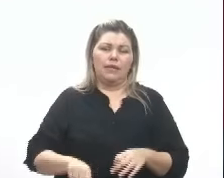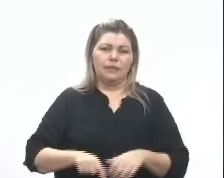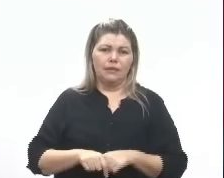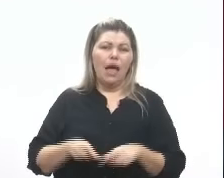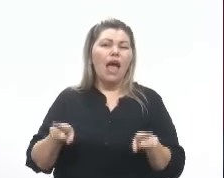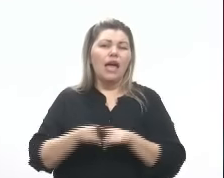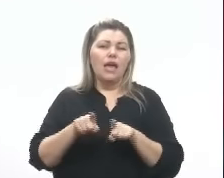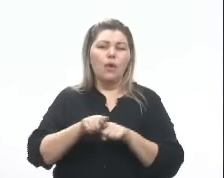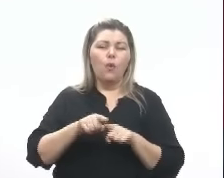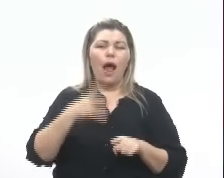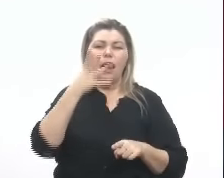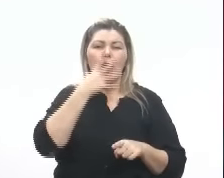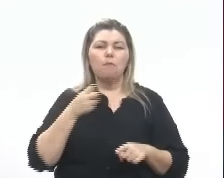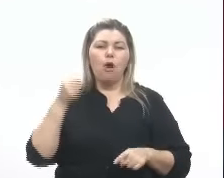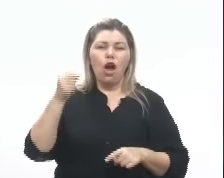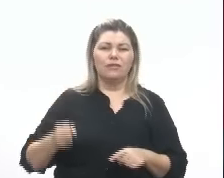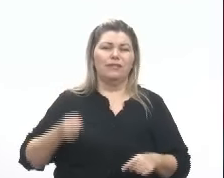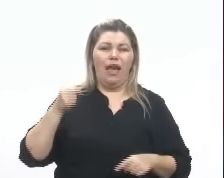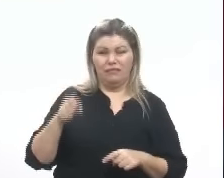Moisés tenía familia, ¿no?